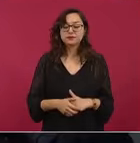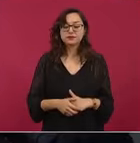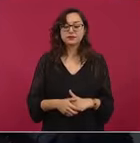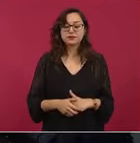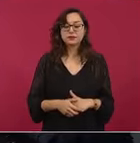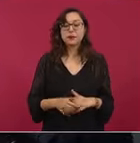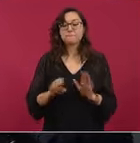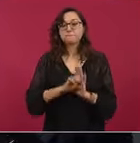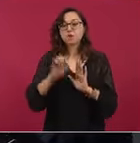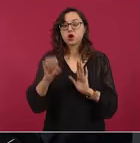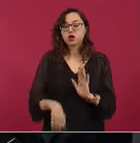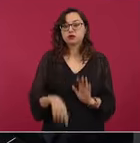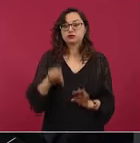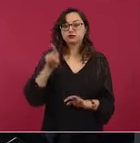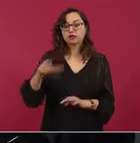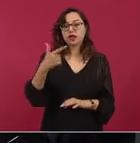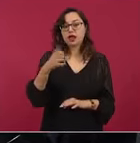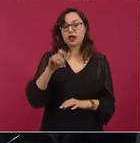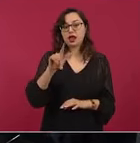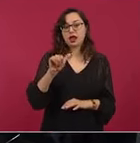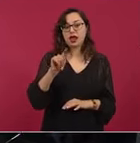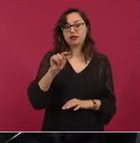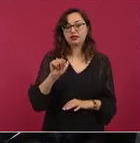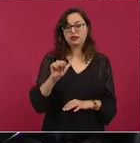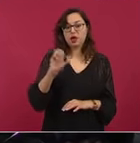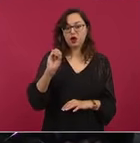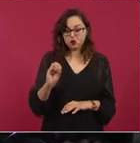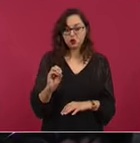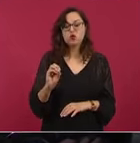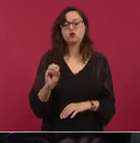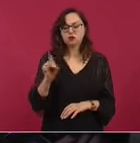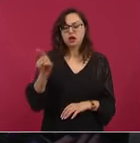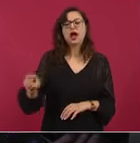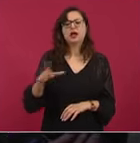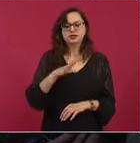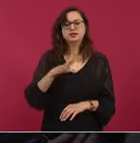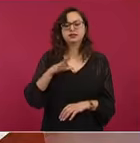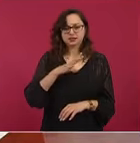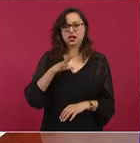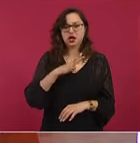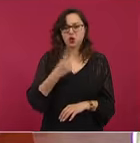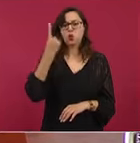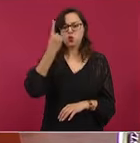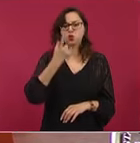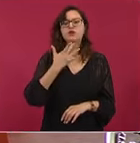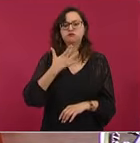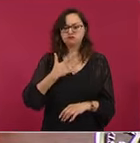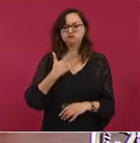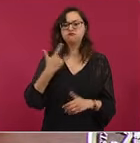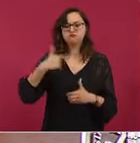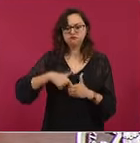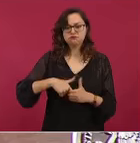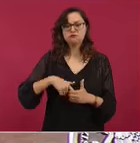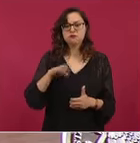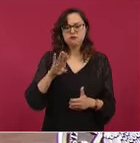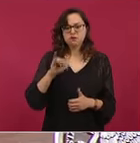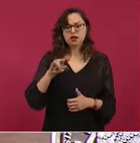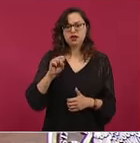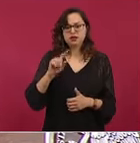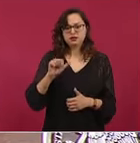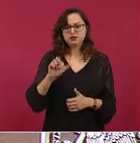de Guelatao, ya está la gasolinería. Ahora estuve por